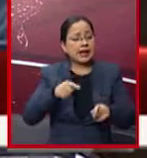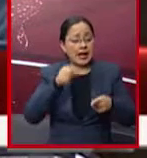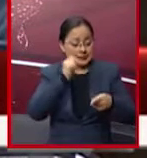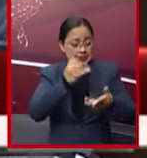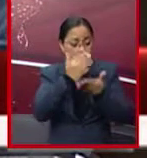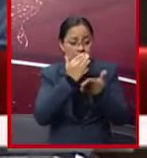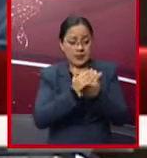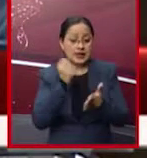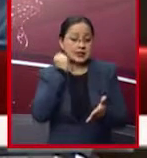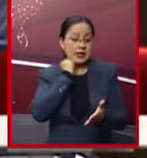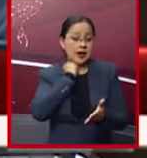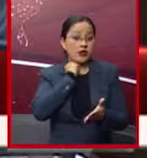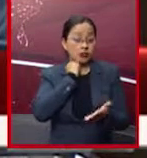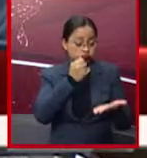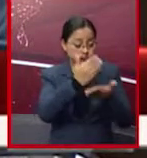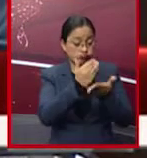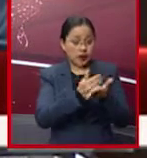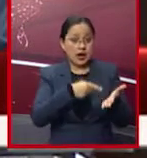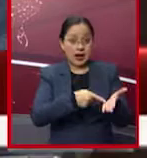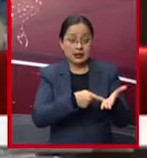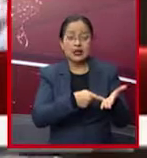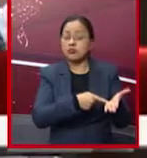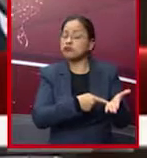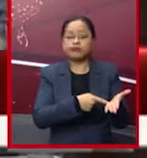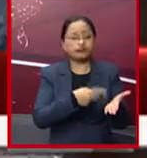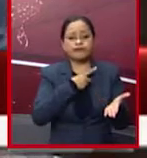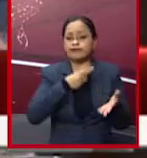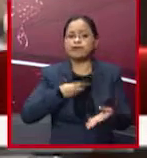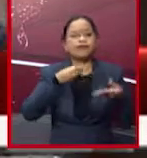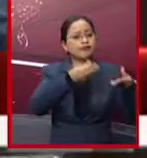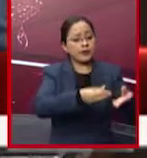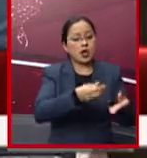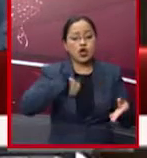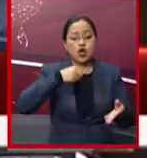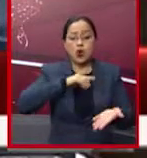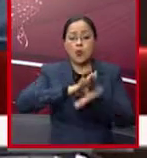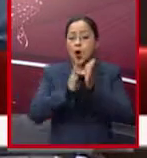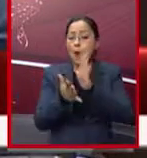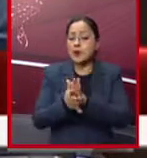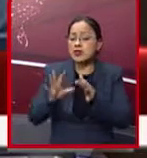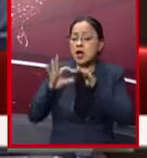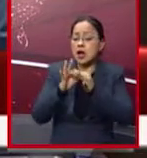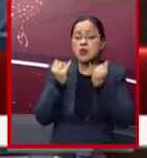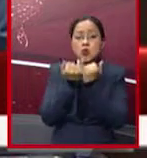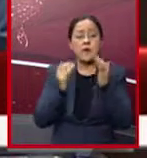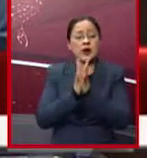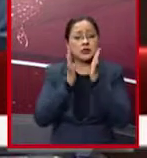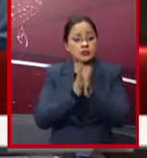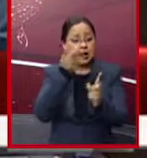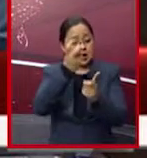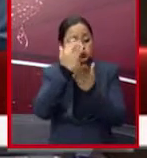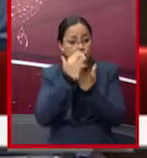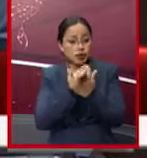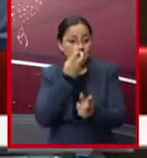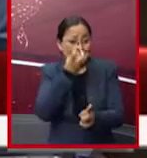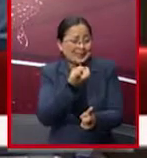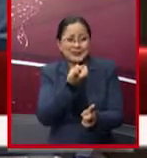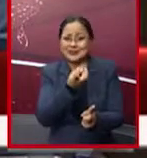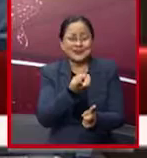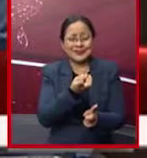lo está planteando el Senado de la República. No podemos convalidar ni ser partícipes de este